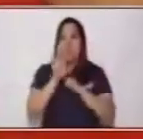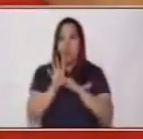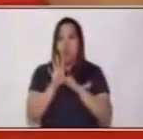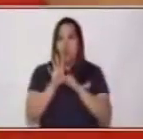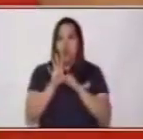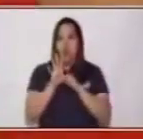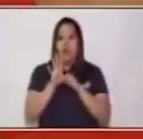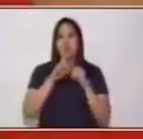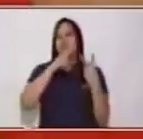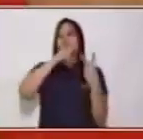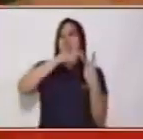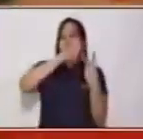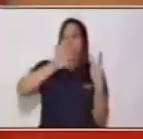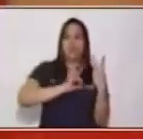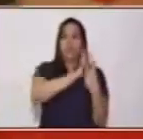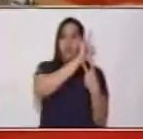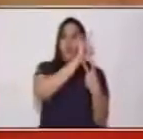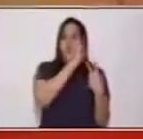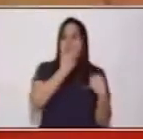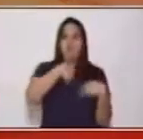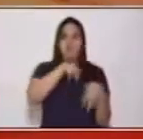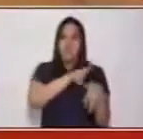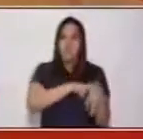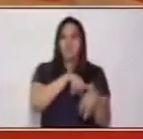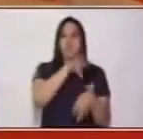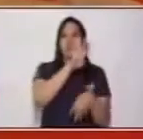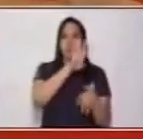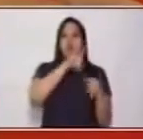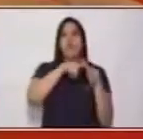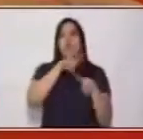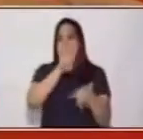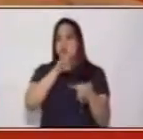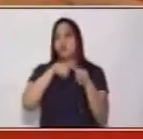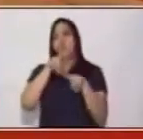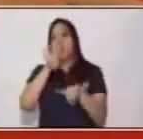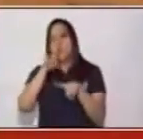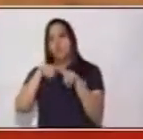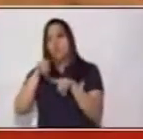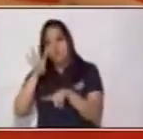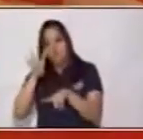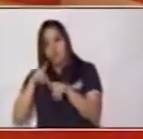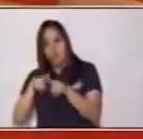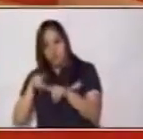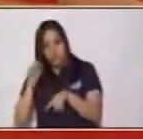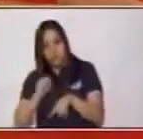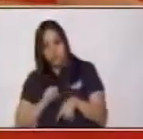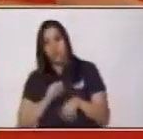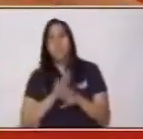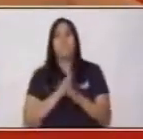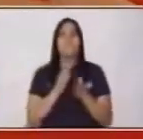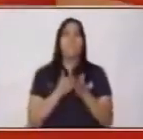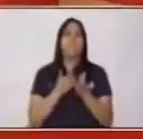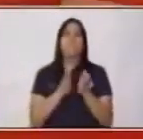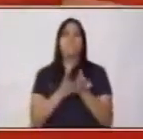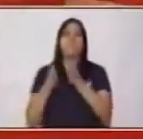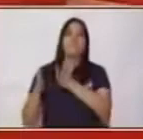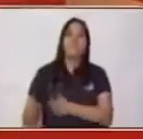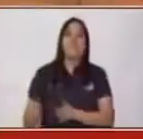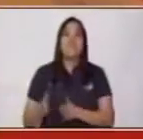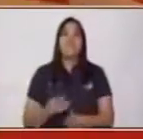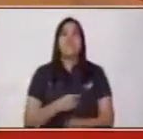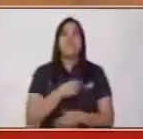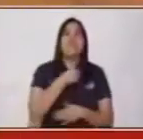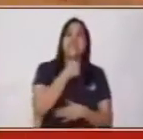raíz cúbica normal, 4, 4 por 4 por 4. Y la raíz cúbica de una potencia es la tercera